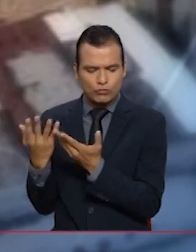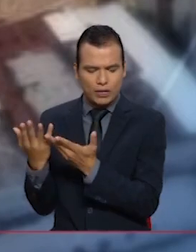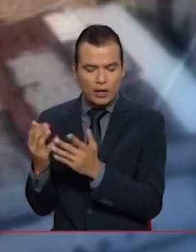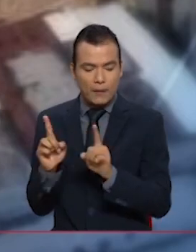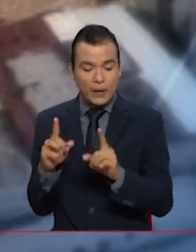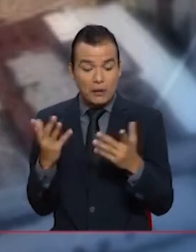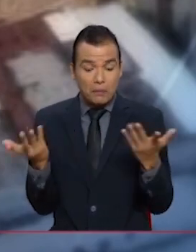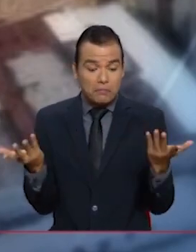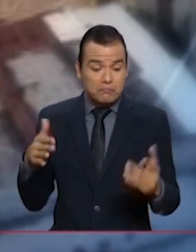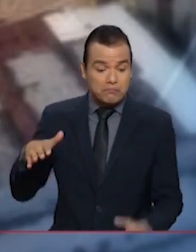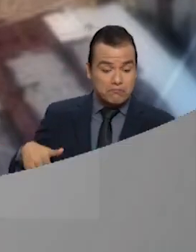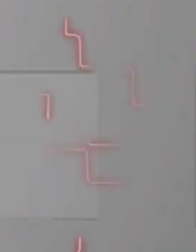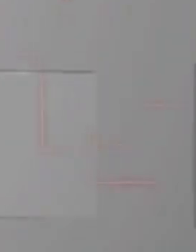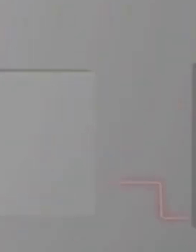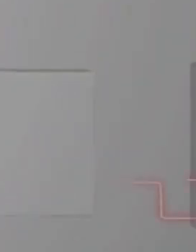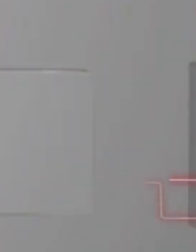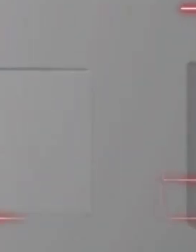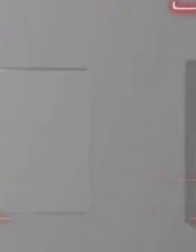los afectados.